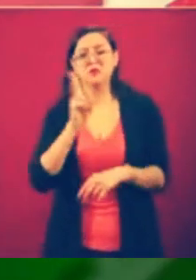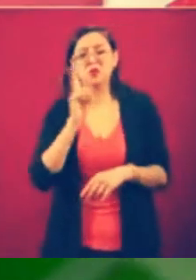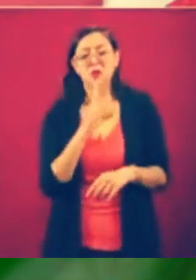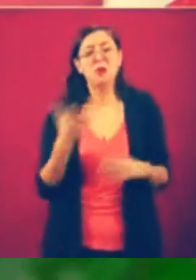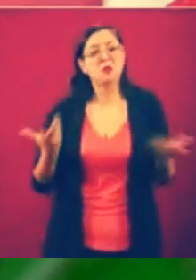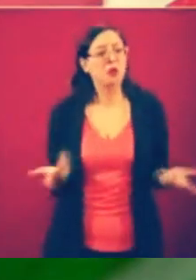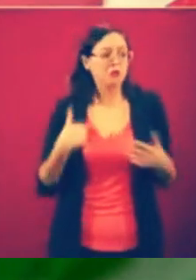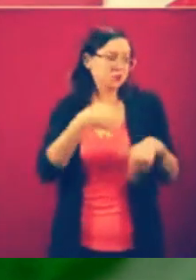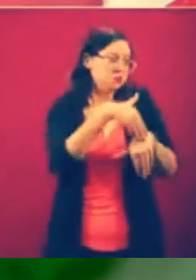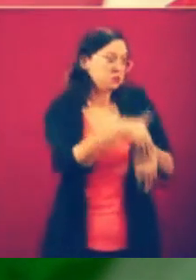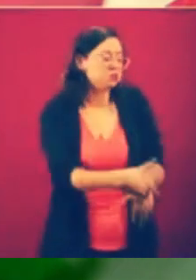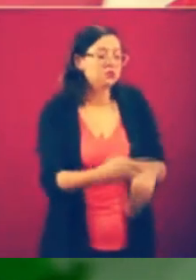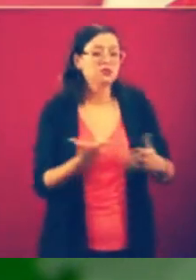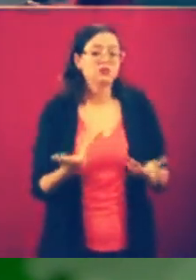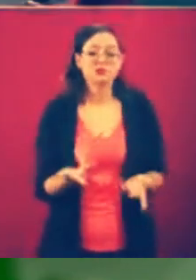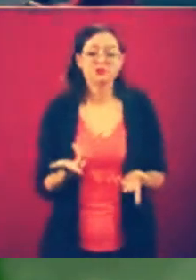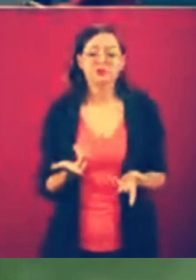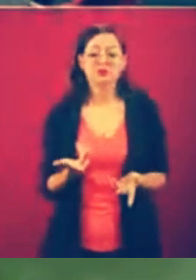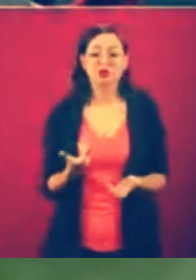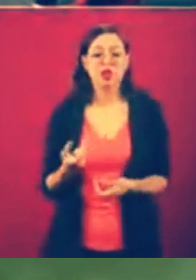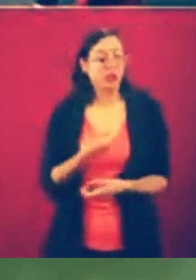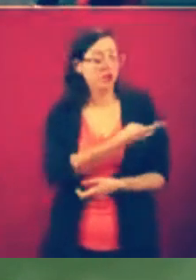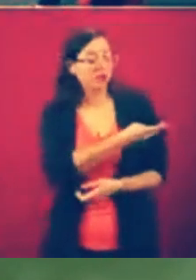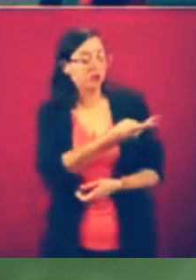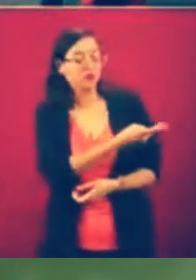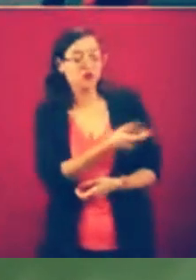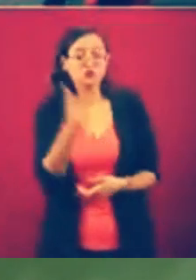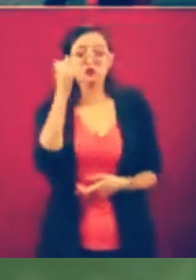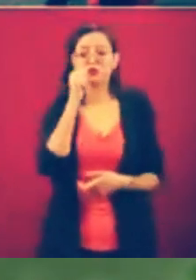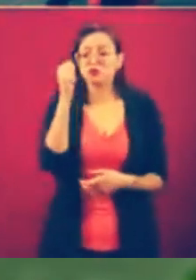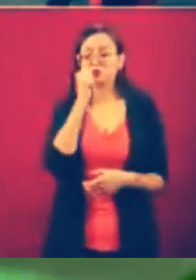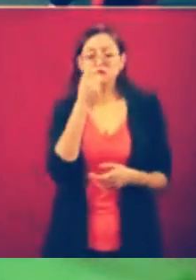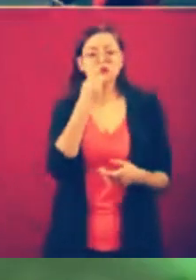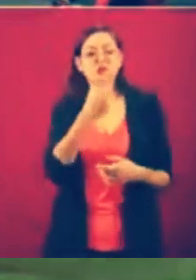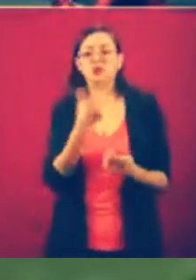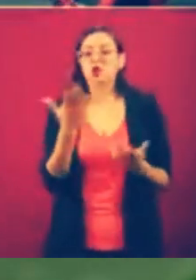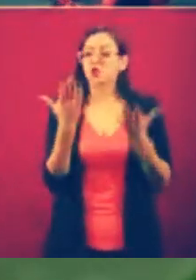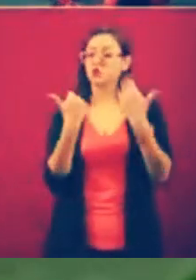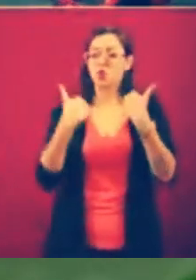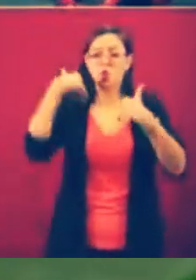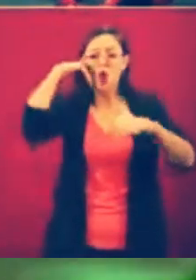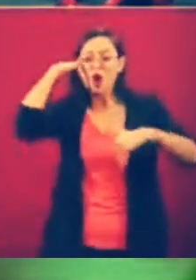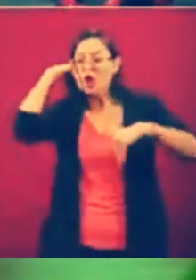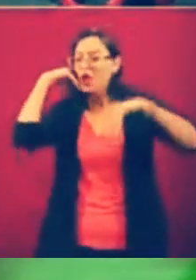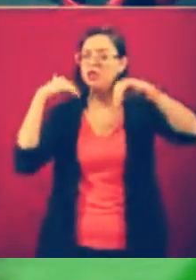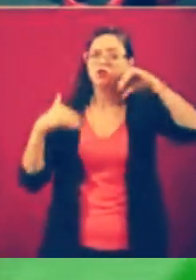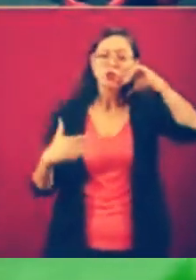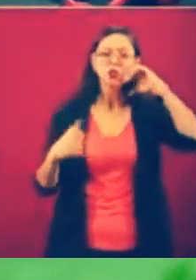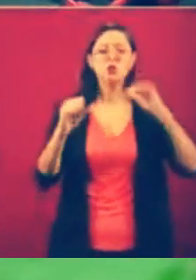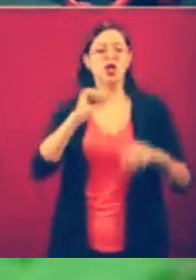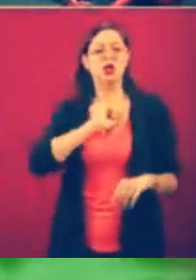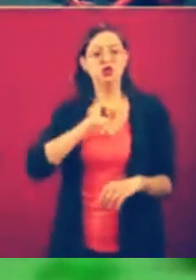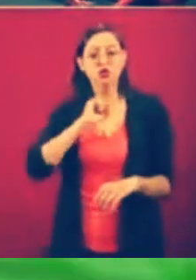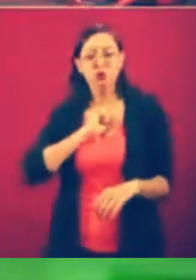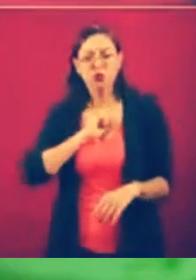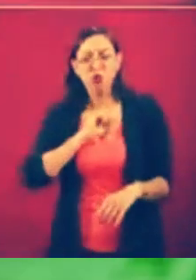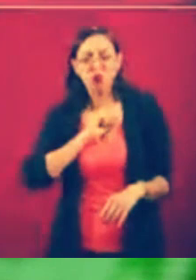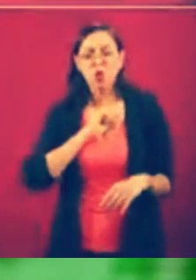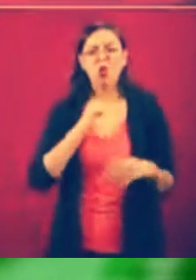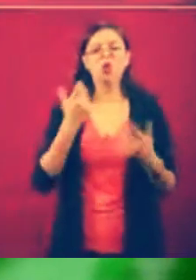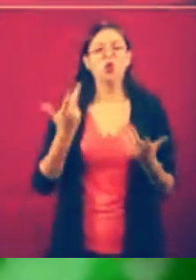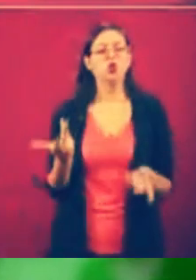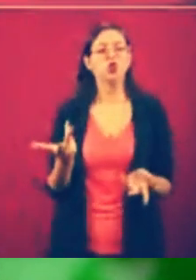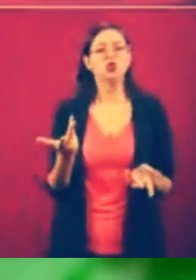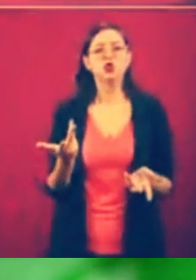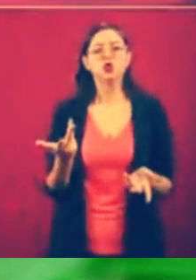Y siempre nos han dicho de que si no hay calentura, si no hay tos seca, si no